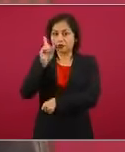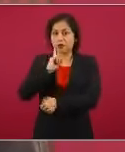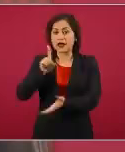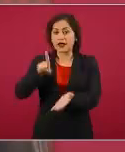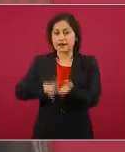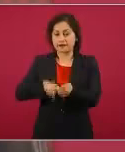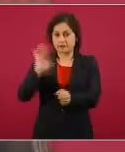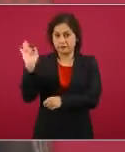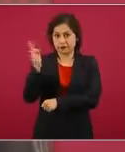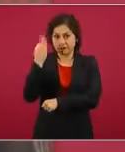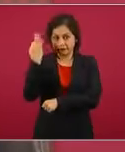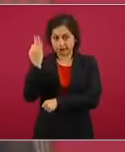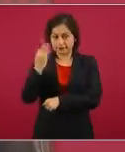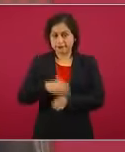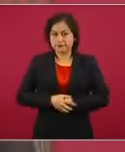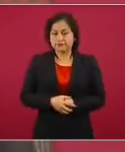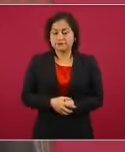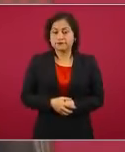la Federación